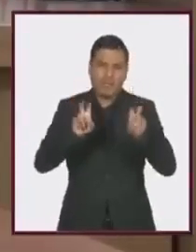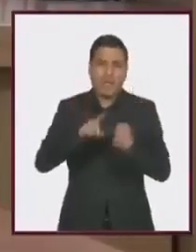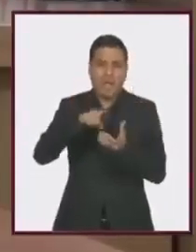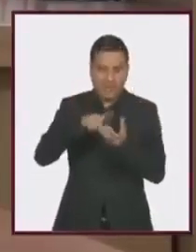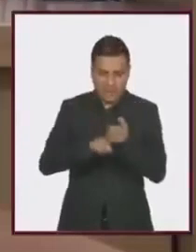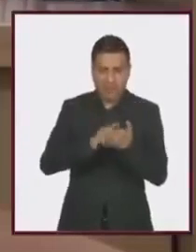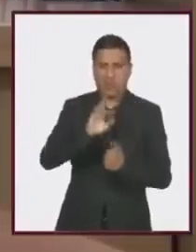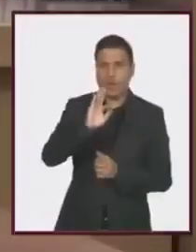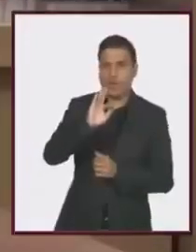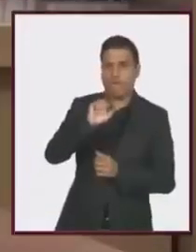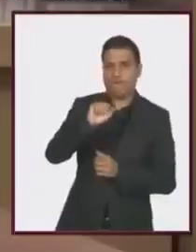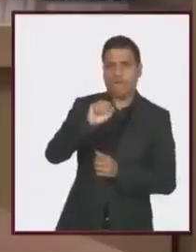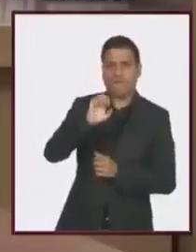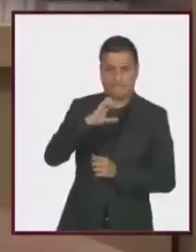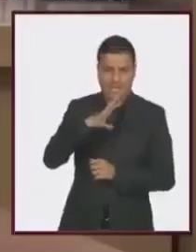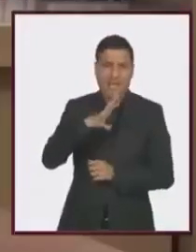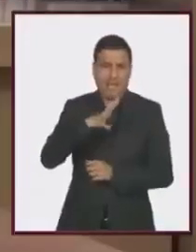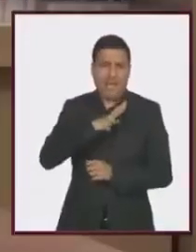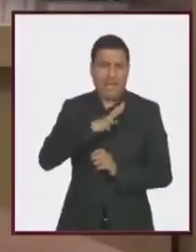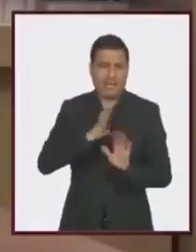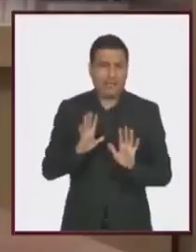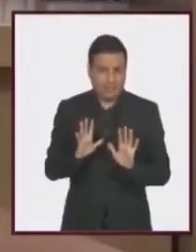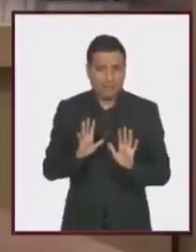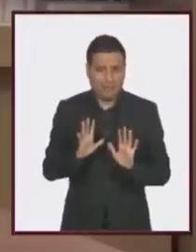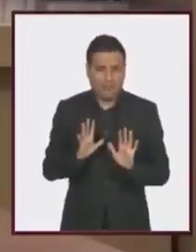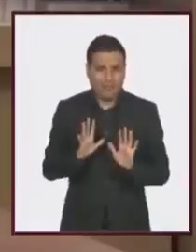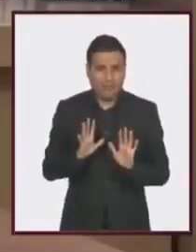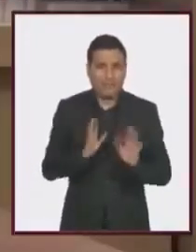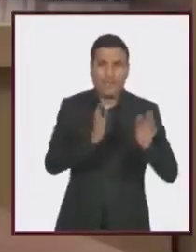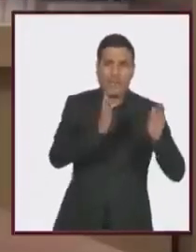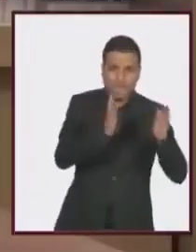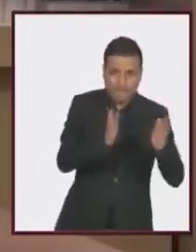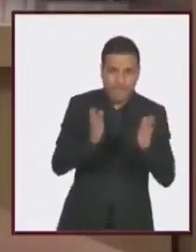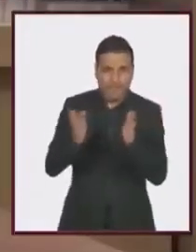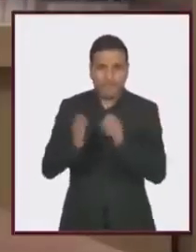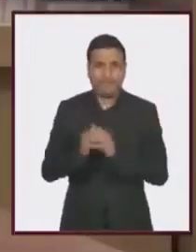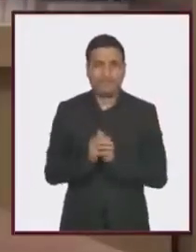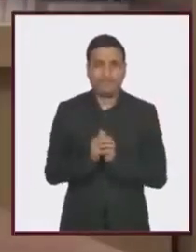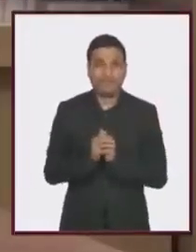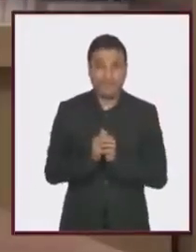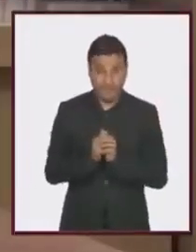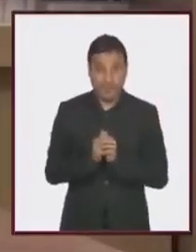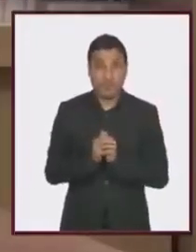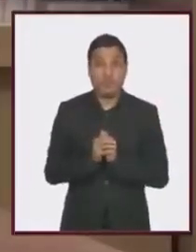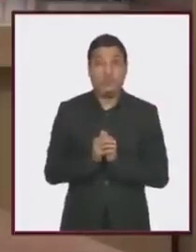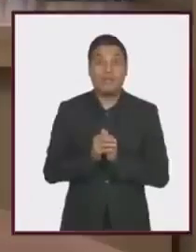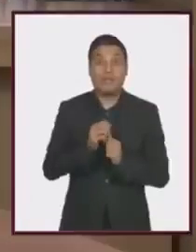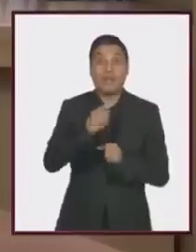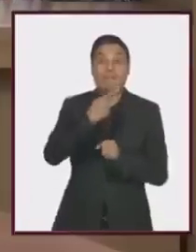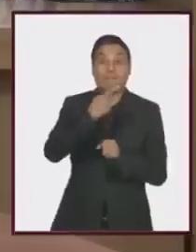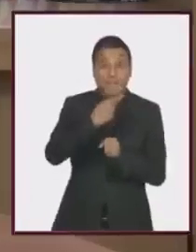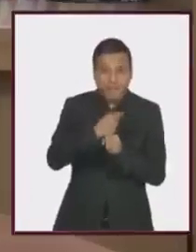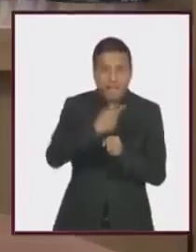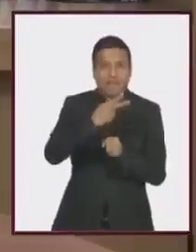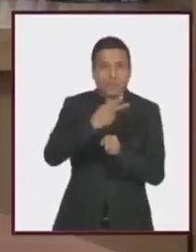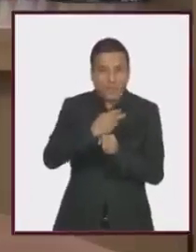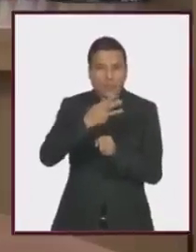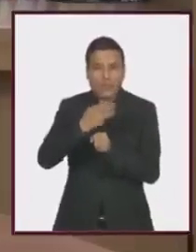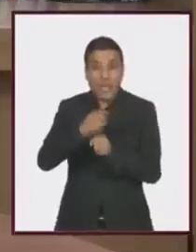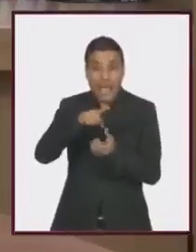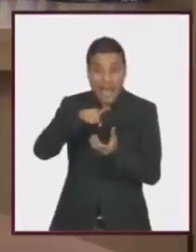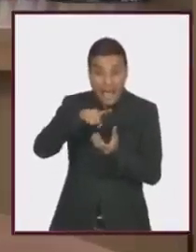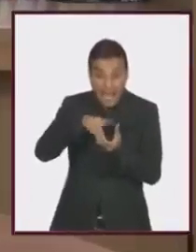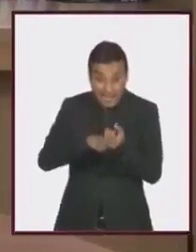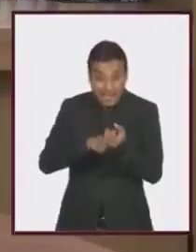una secuenciación, pero al interior de cada grado, ustedes son, a partir